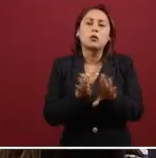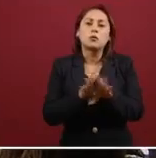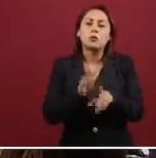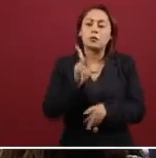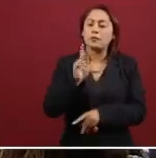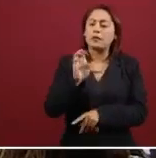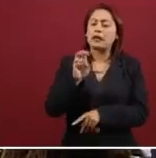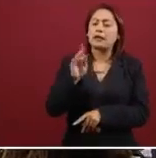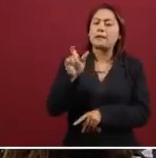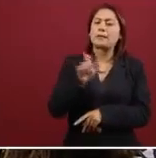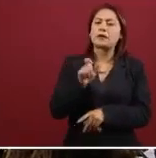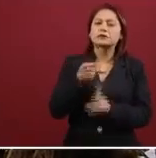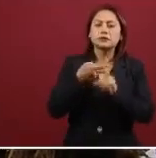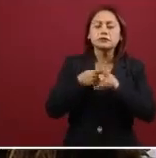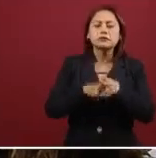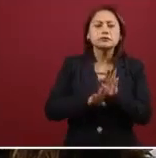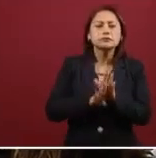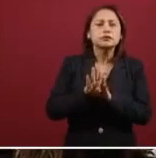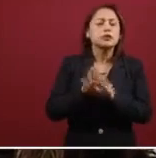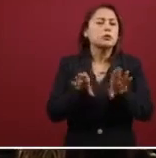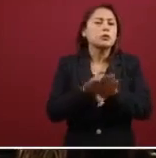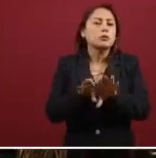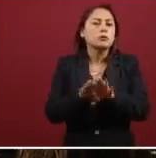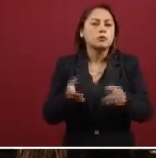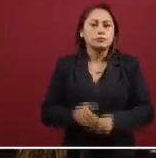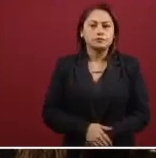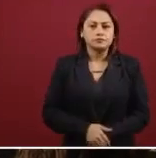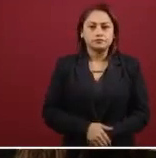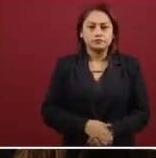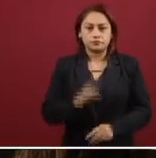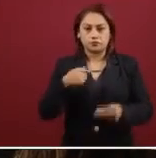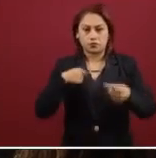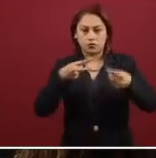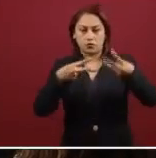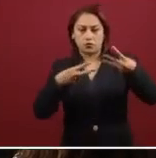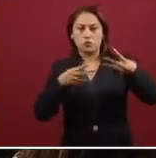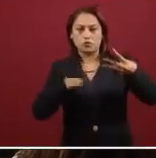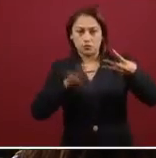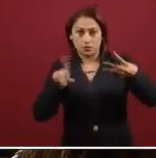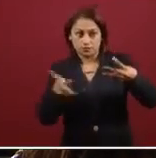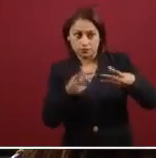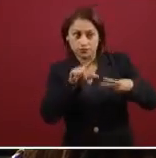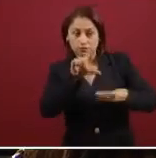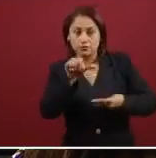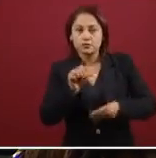dos preguntas más, pero no son del tema. ¿Las hago más tarde? Sí. Perfecto.